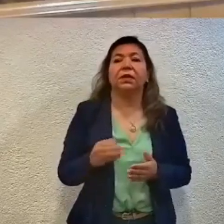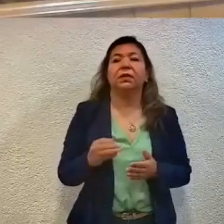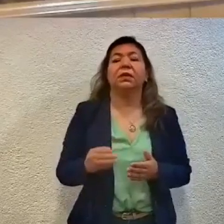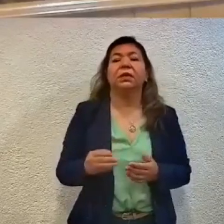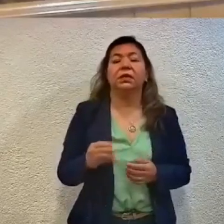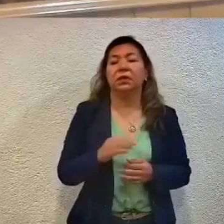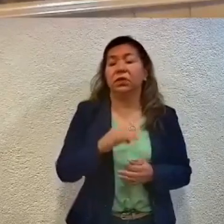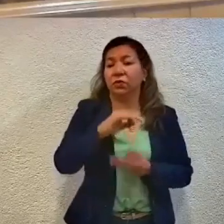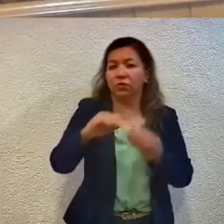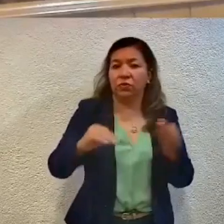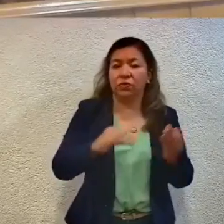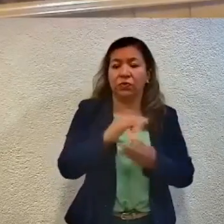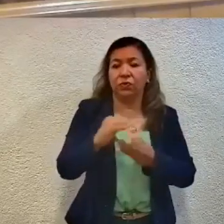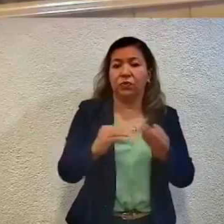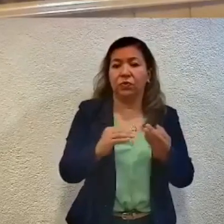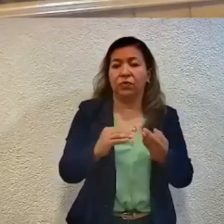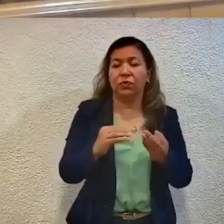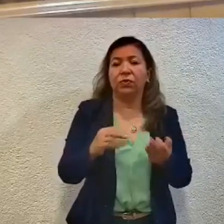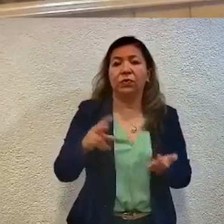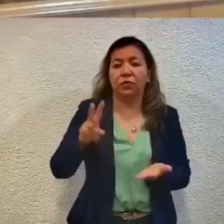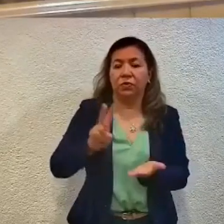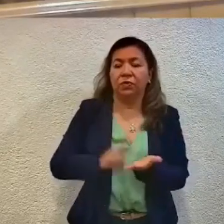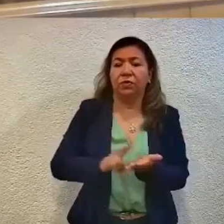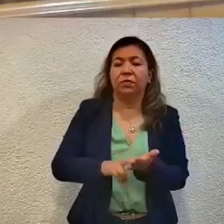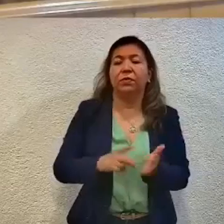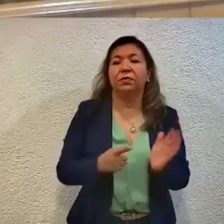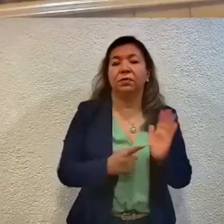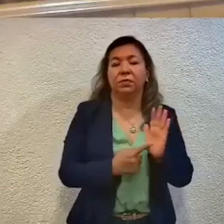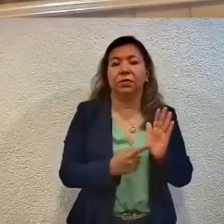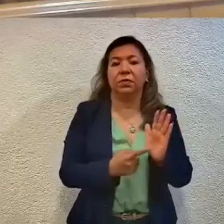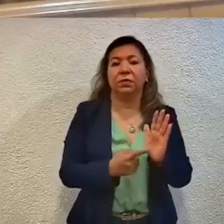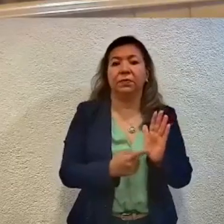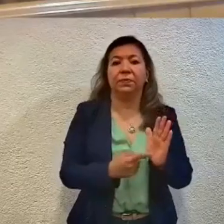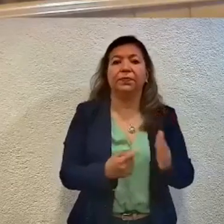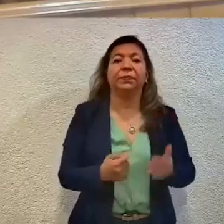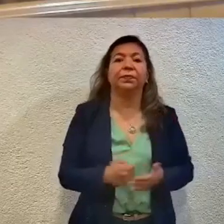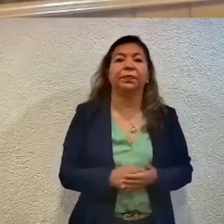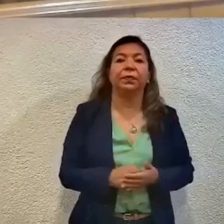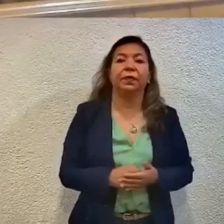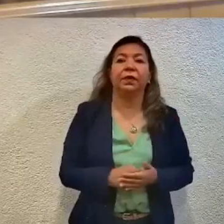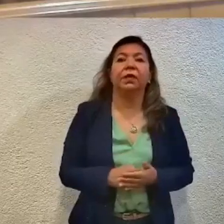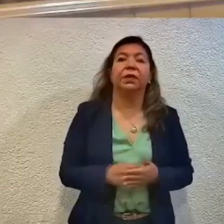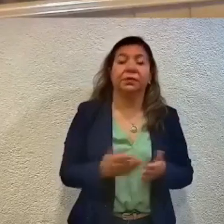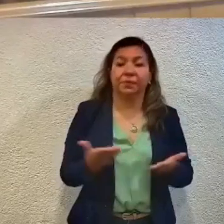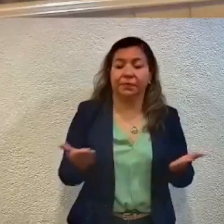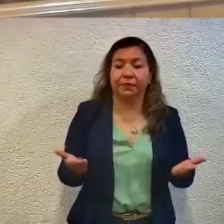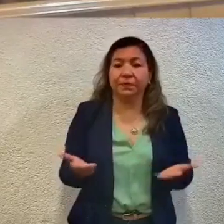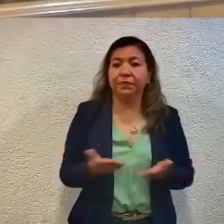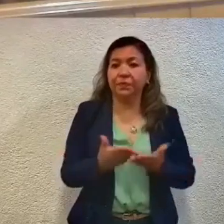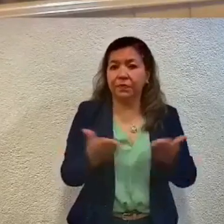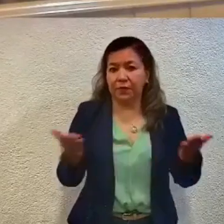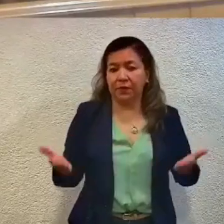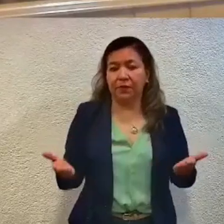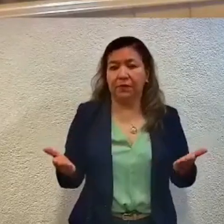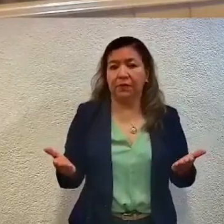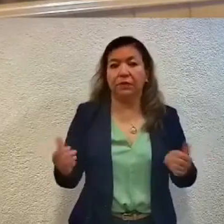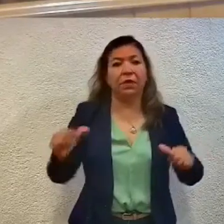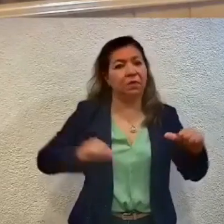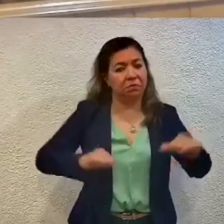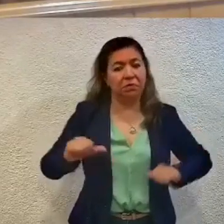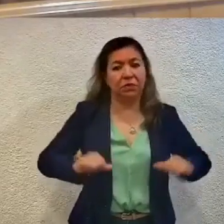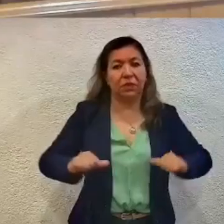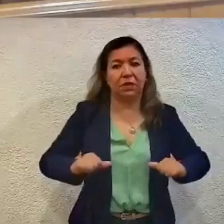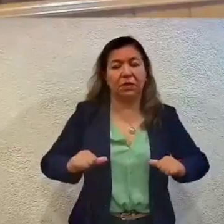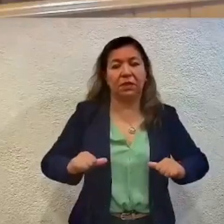y obligatoria de conformidad con la determinación a la que se arriba en la resolución. Así, se considera que la